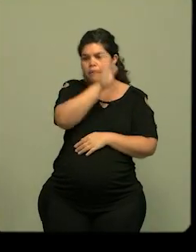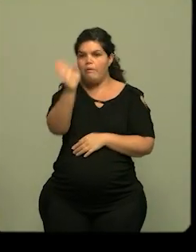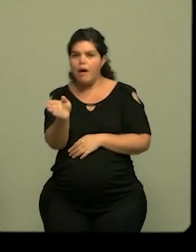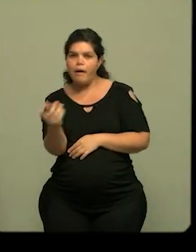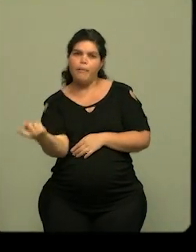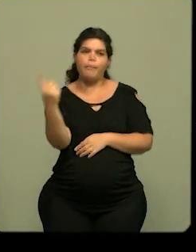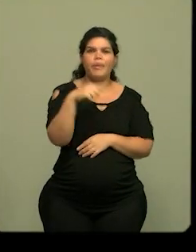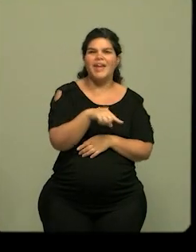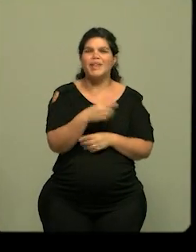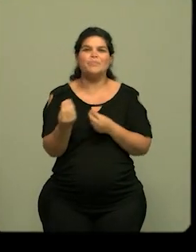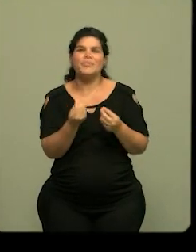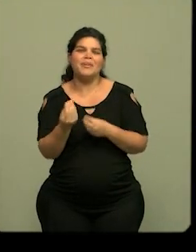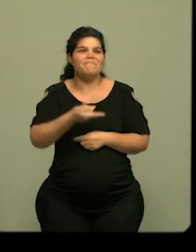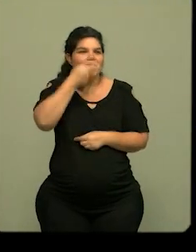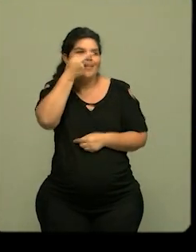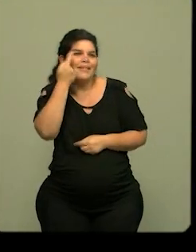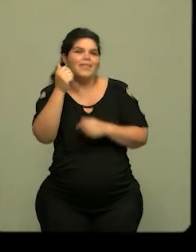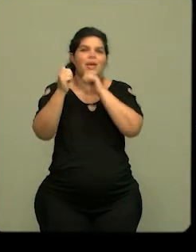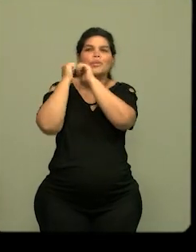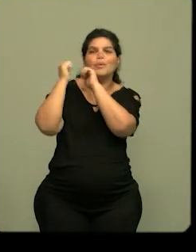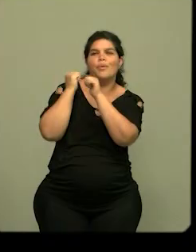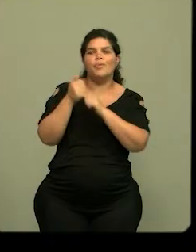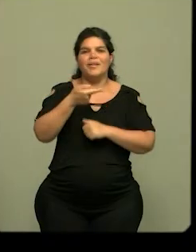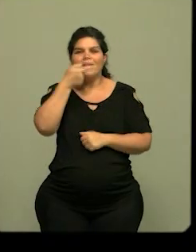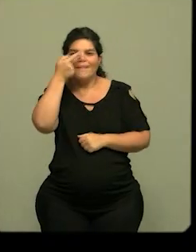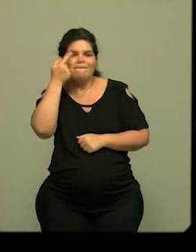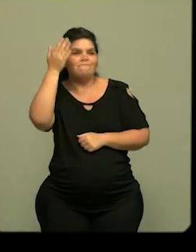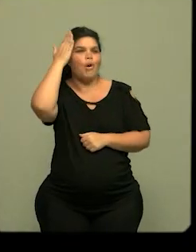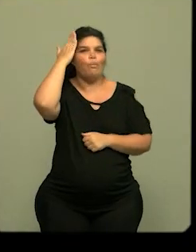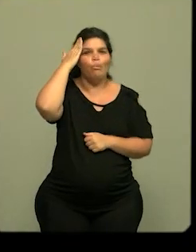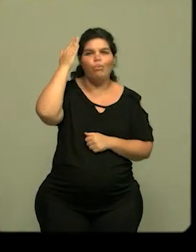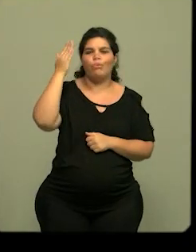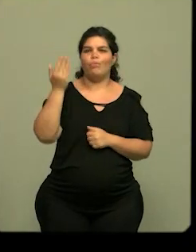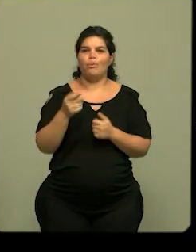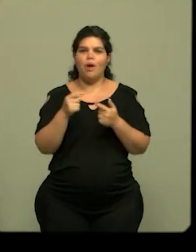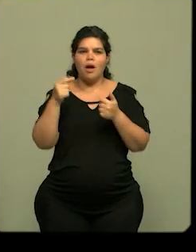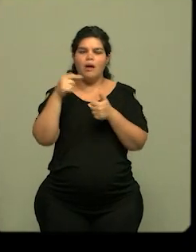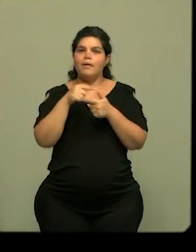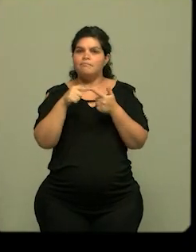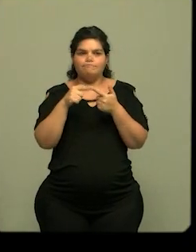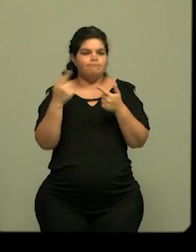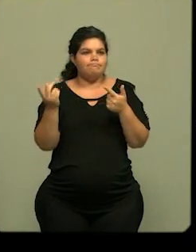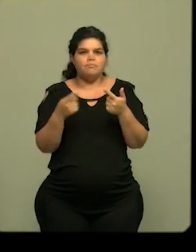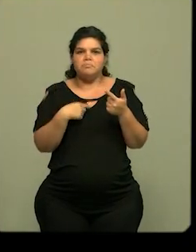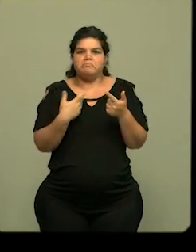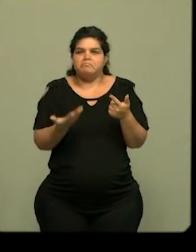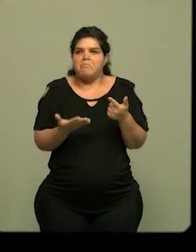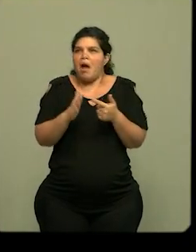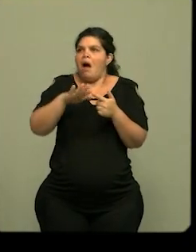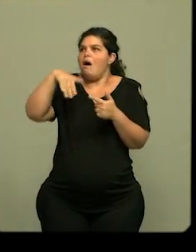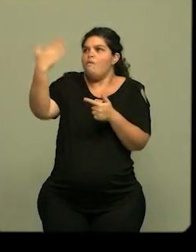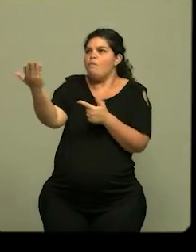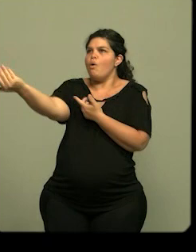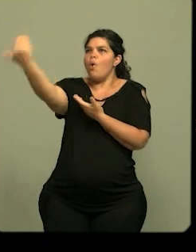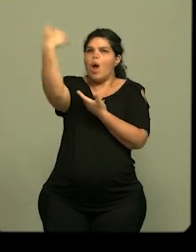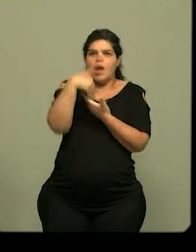la historia, la cultura y también Sí, claramente es poner en valor no solamente porque viene alguien desde afuera, sino